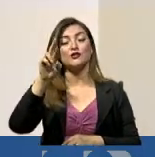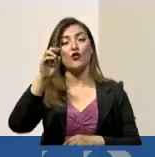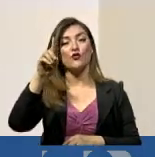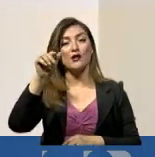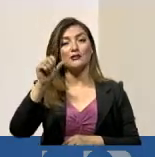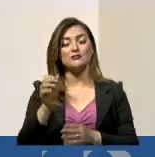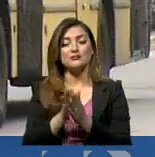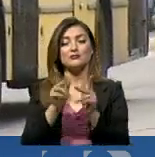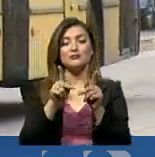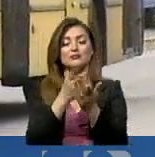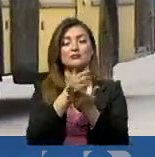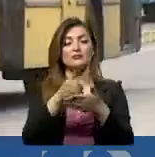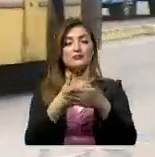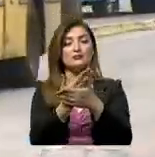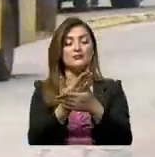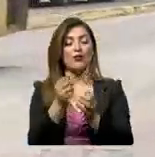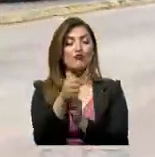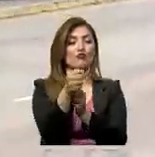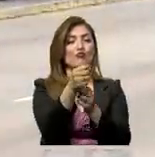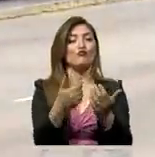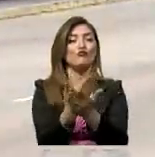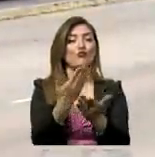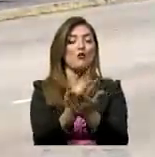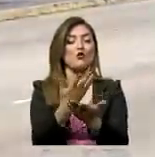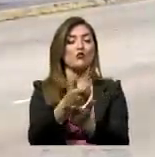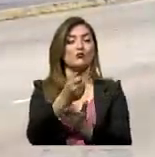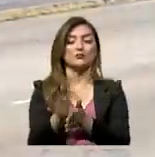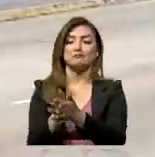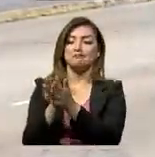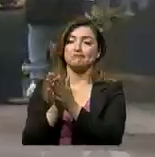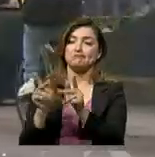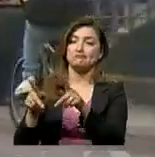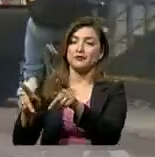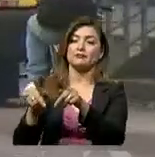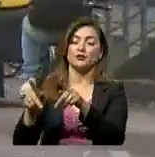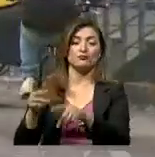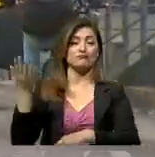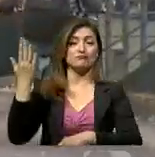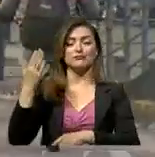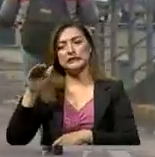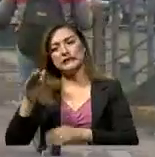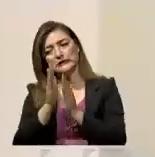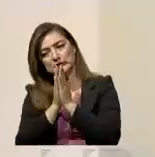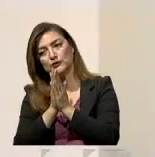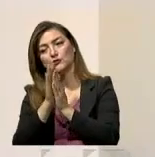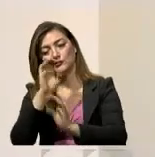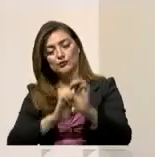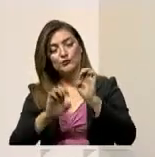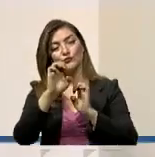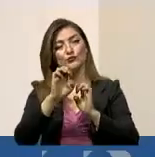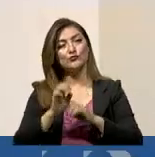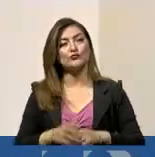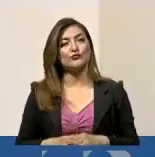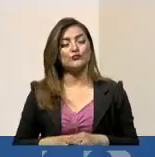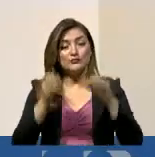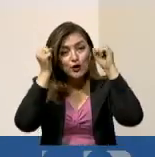flota articulada, que también ya cumplió su vida útil. Incluso se le ofreció al alcalde, hicimos las pruebas en ese entonces, luego el